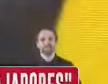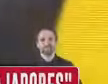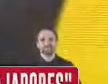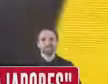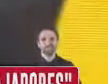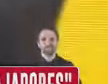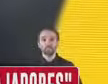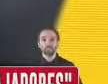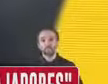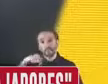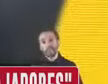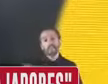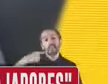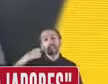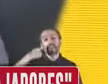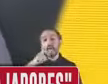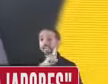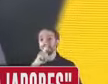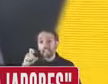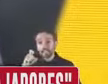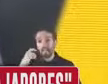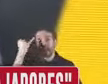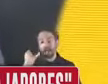y estamos en el día tienen la necesidad